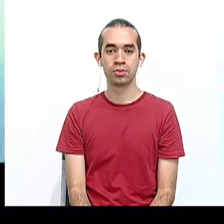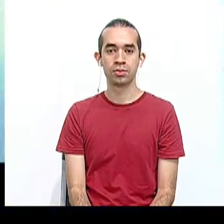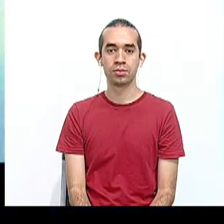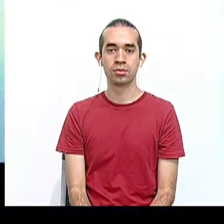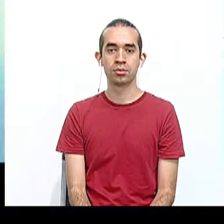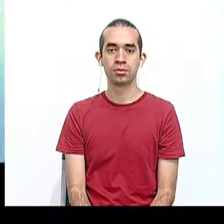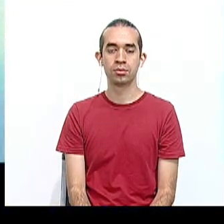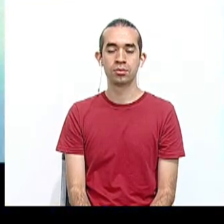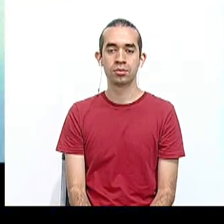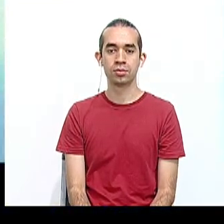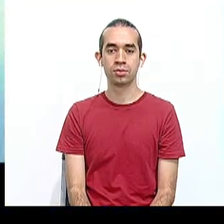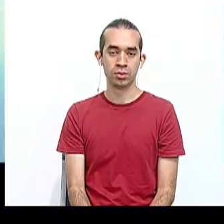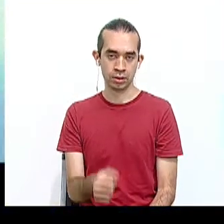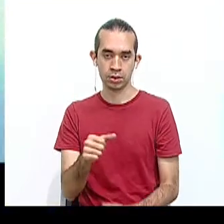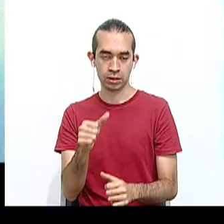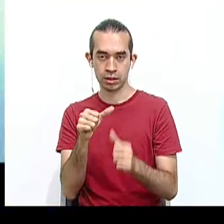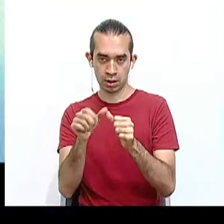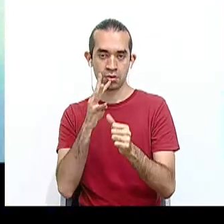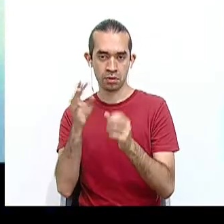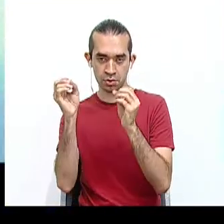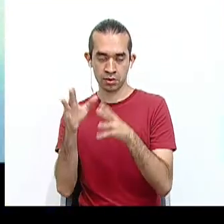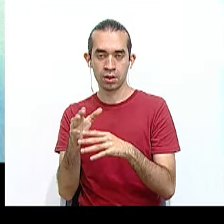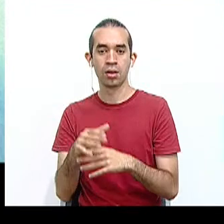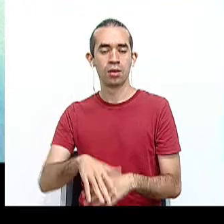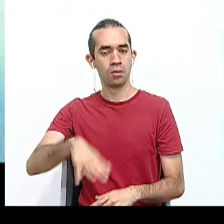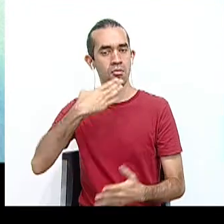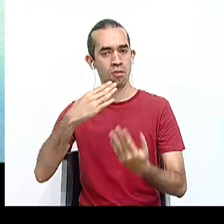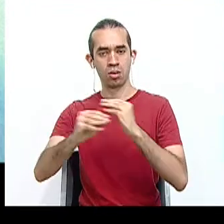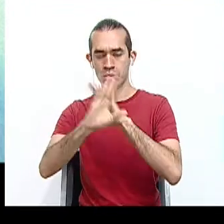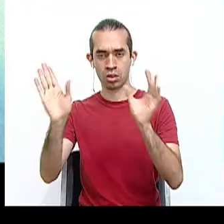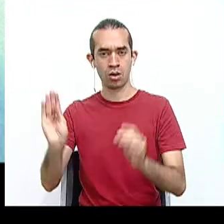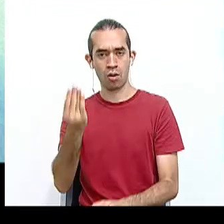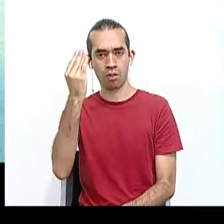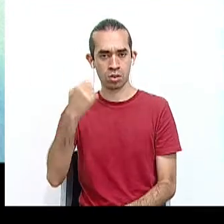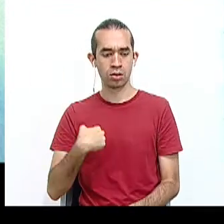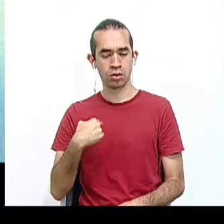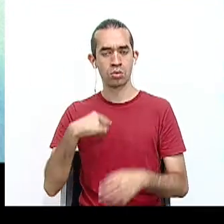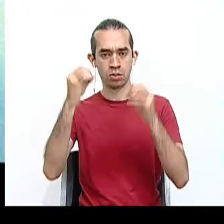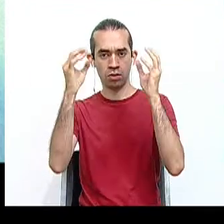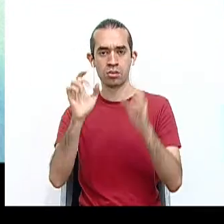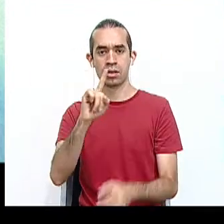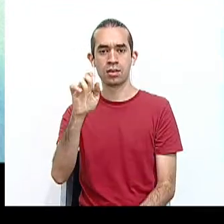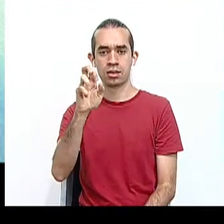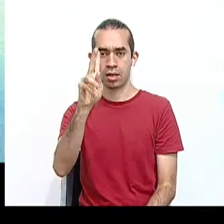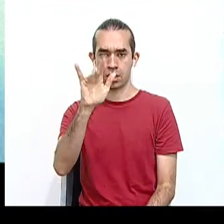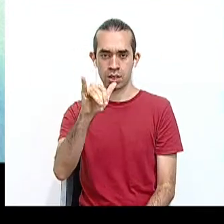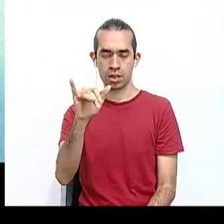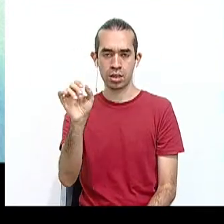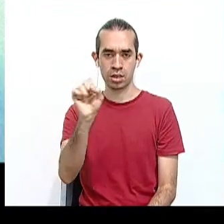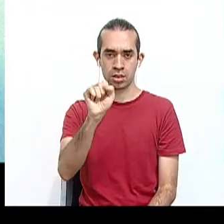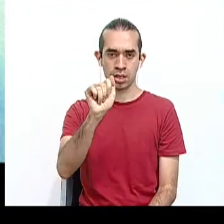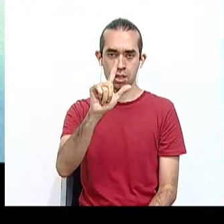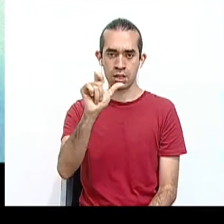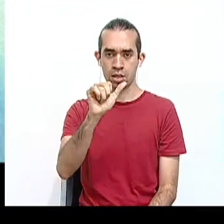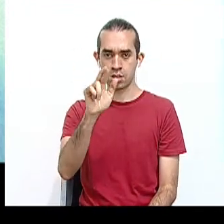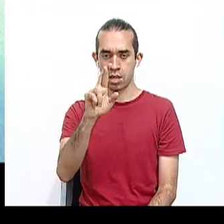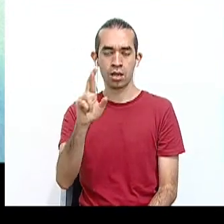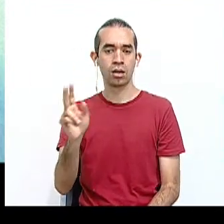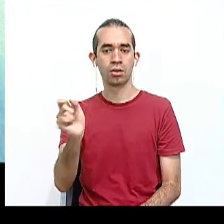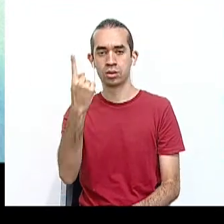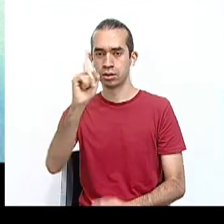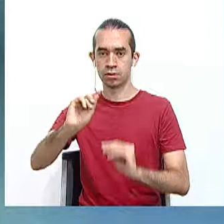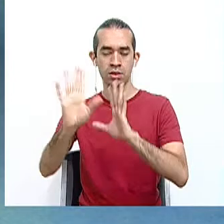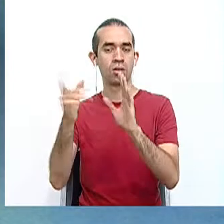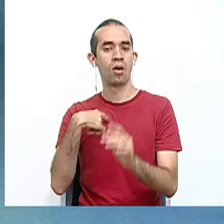Buenos días, jóvenes. Con ustedes la profesora Seidy Salazar, como siempre, a las 11 de la mañana. Hoy hablaremos sobre los géneros periodísticos.